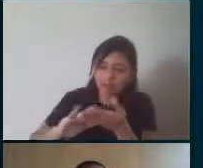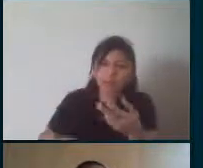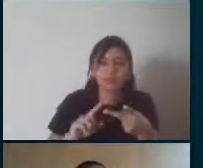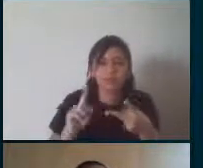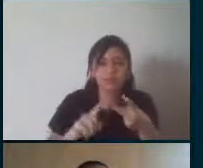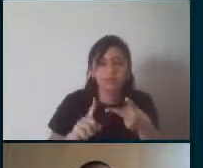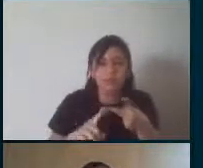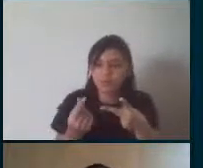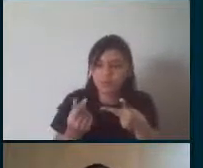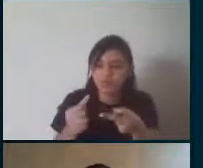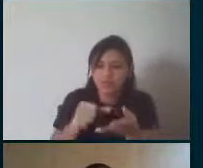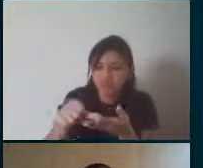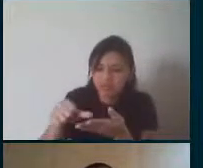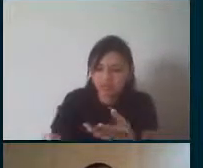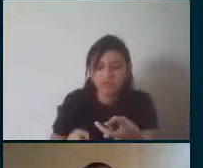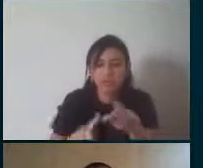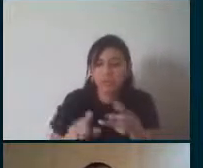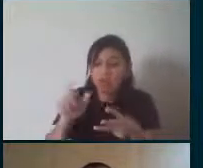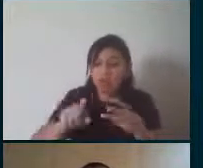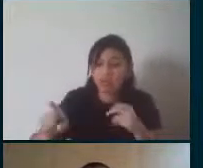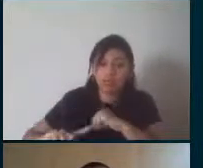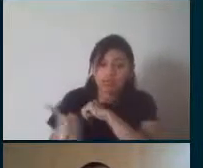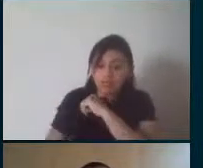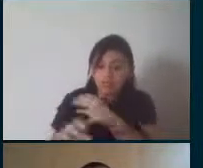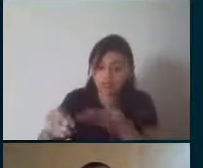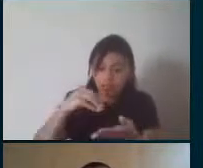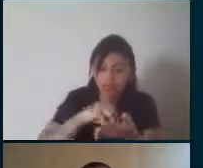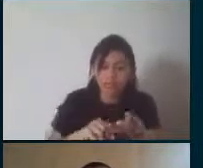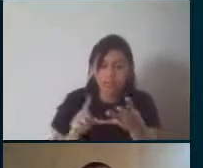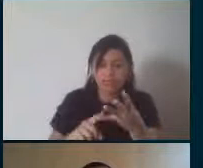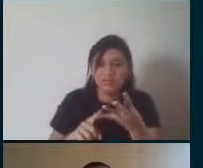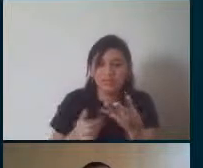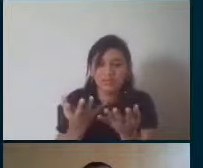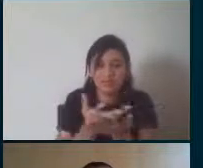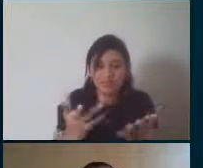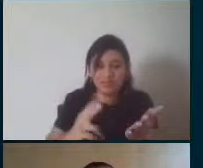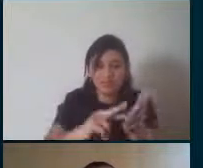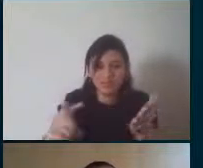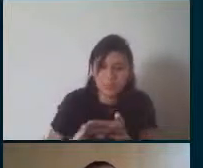causa y el seguimiento a recierres en equipos de protección.